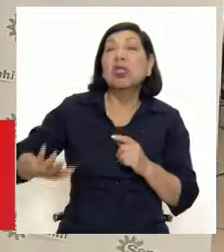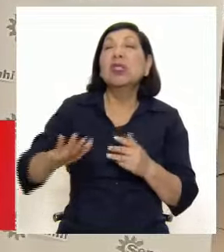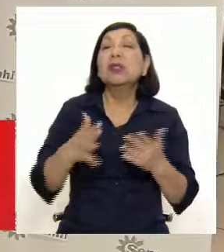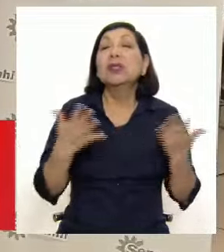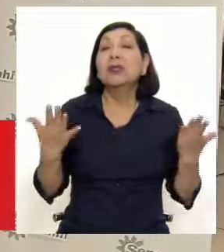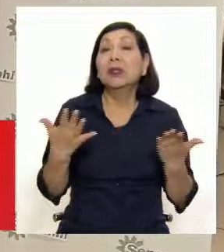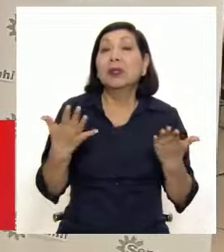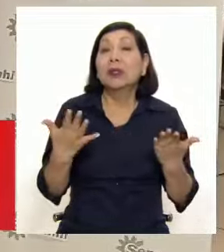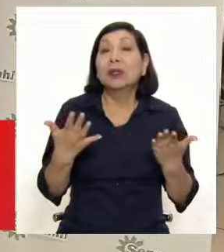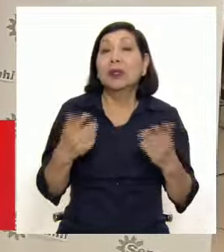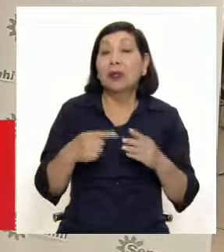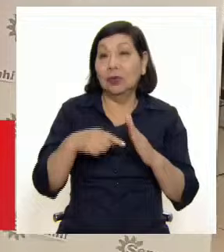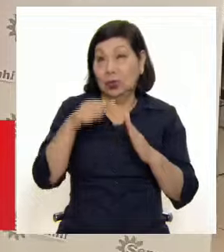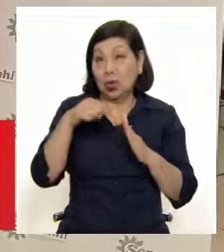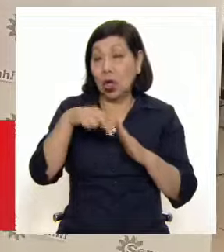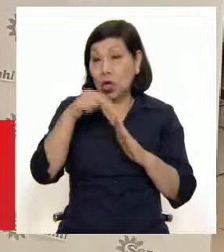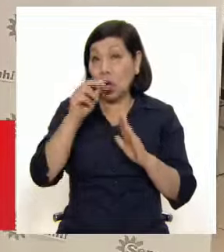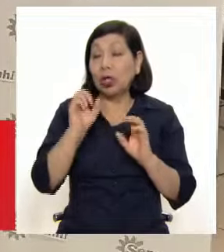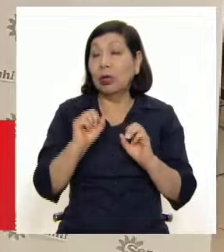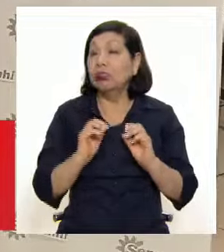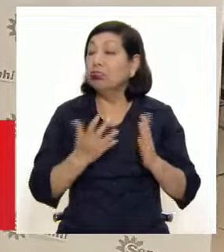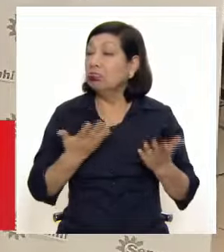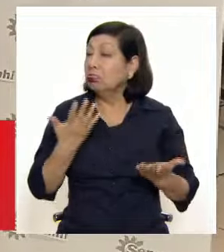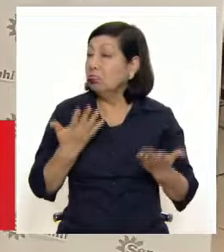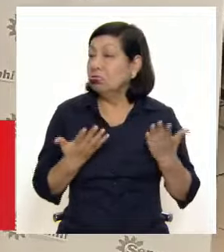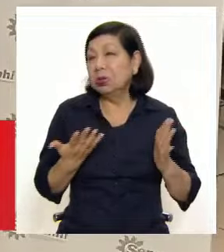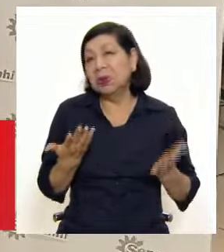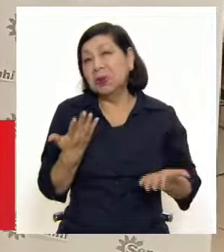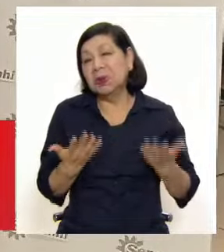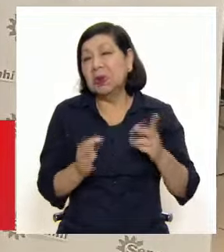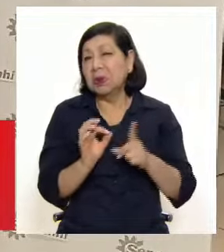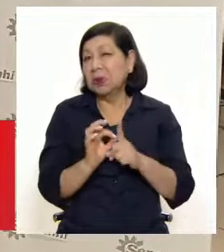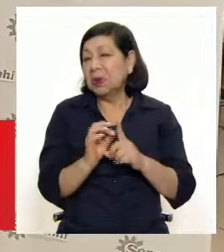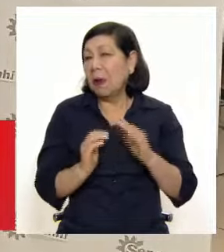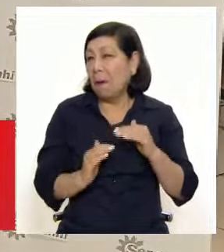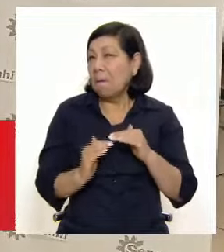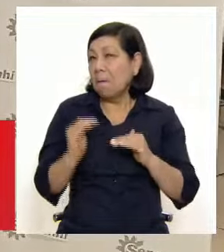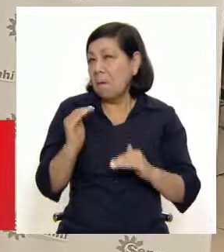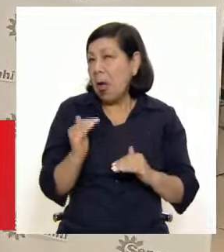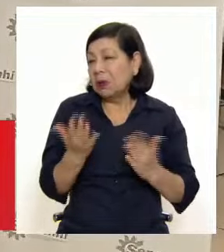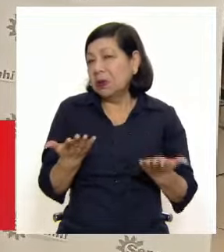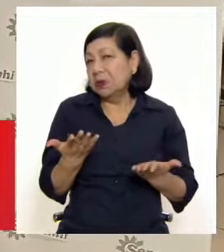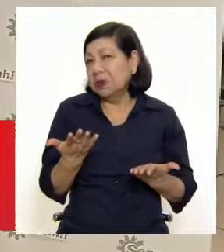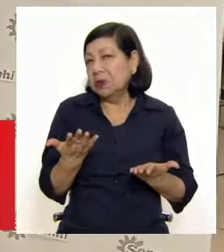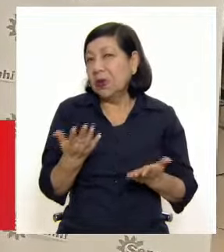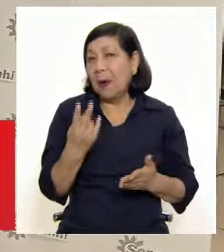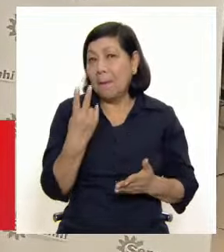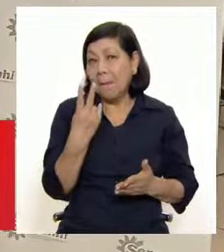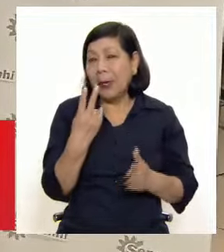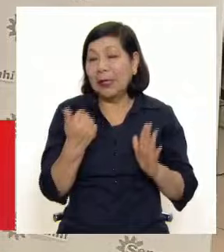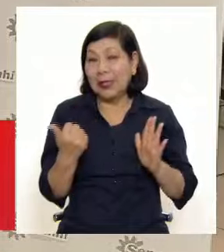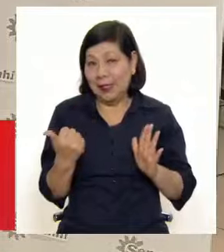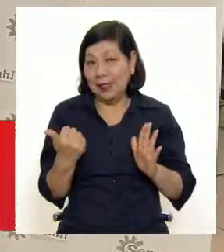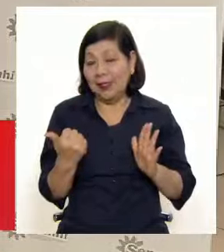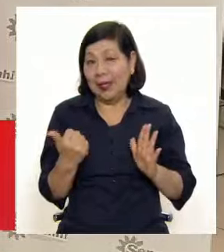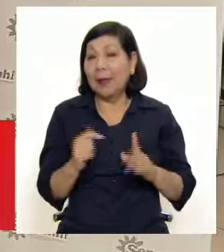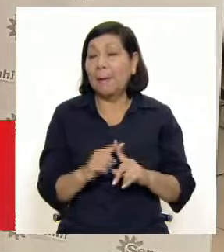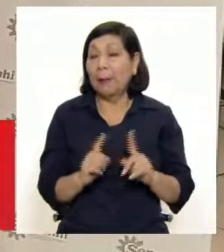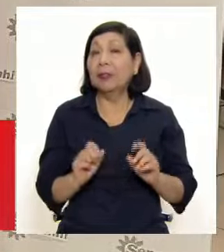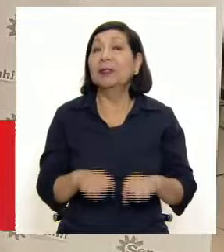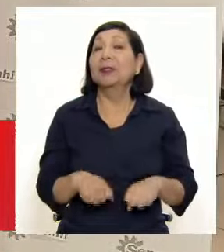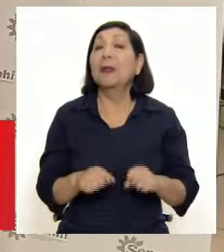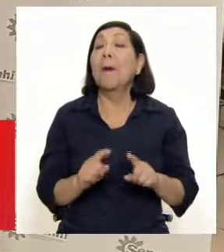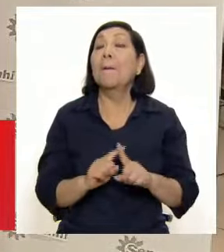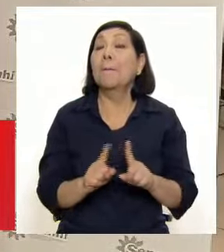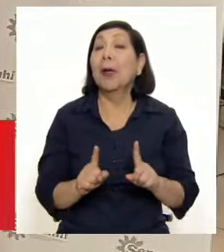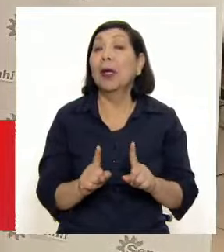ubicados hacia el este y hacia el norte, y estimamos valores de temperatura máxima de alrededor de 26 grados.